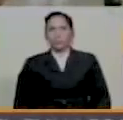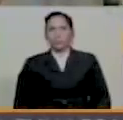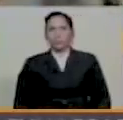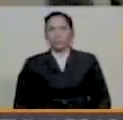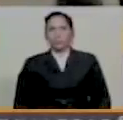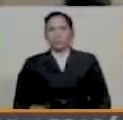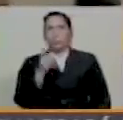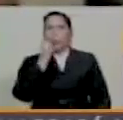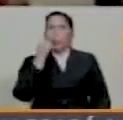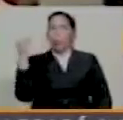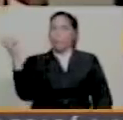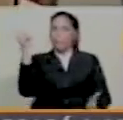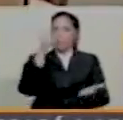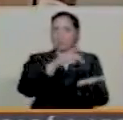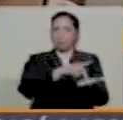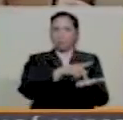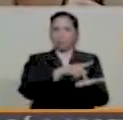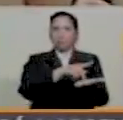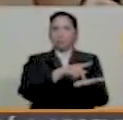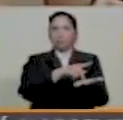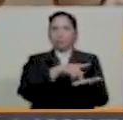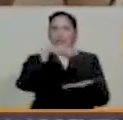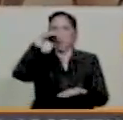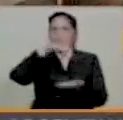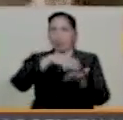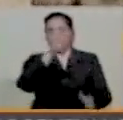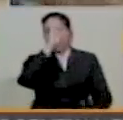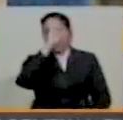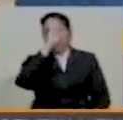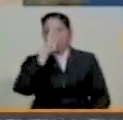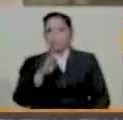Carlos Daniel Garrido Vera, del estado Barinas.